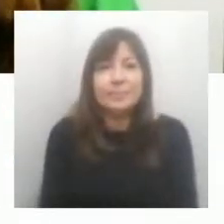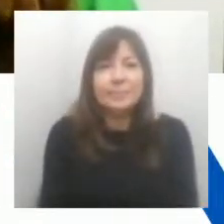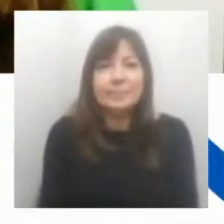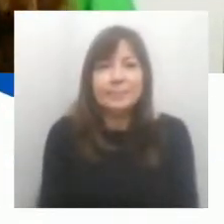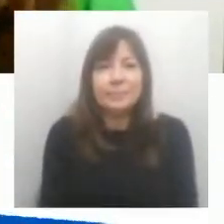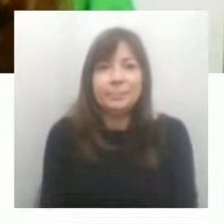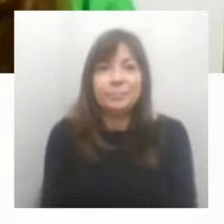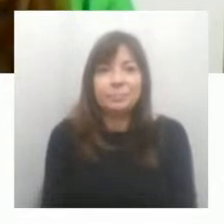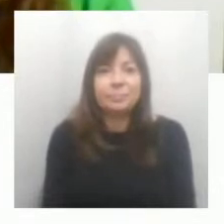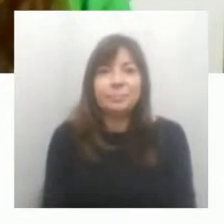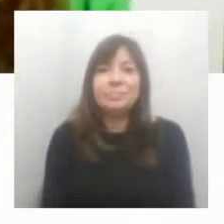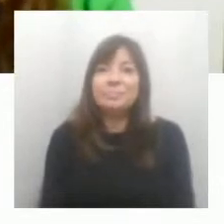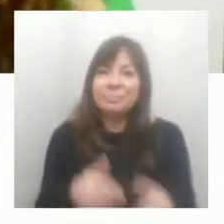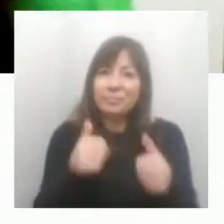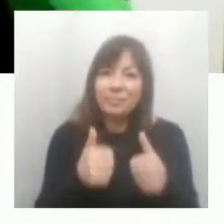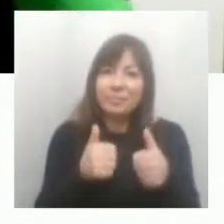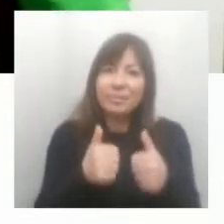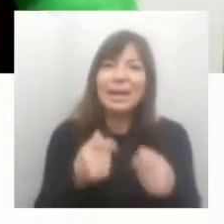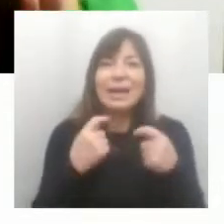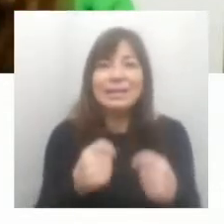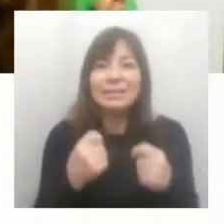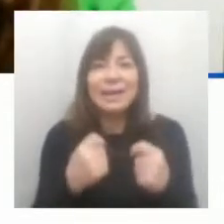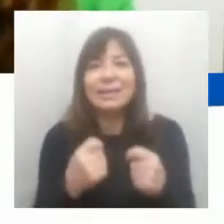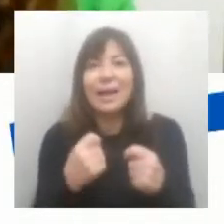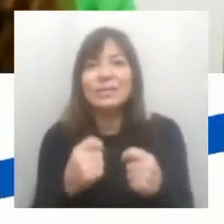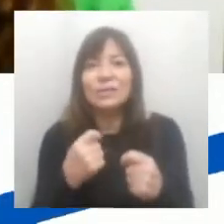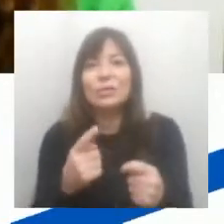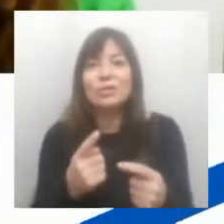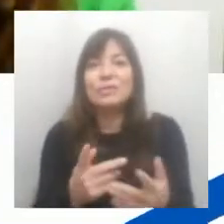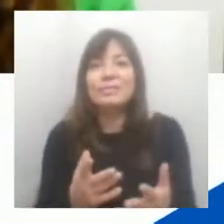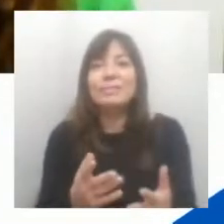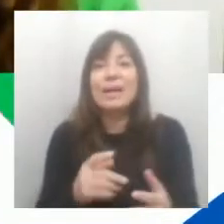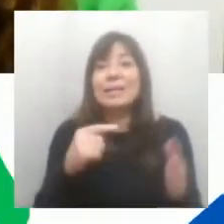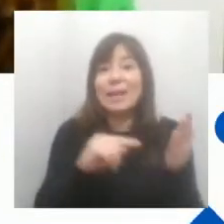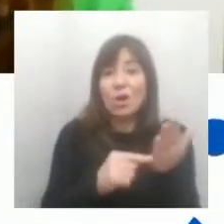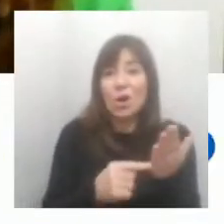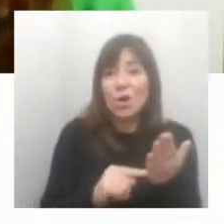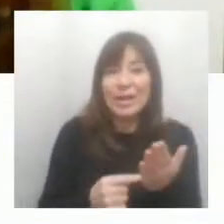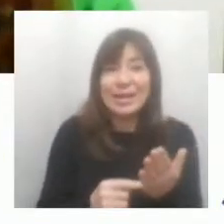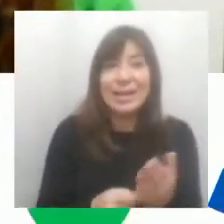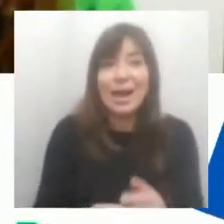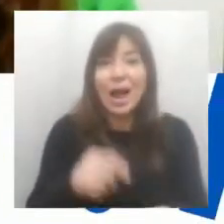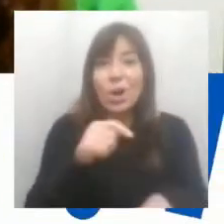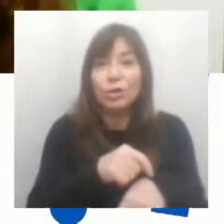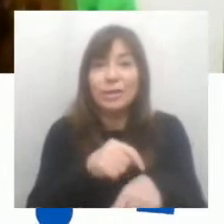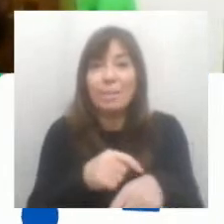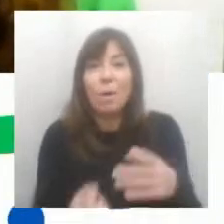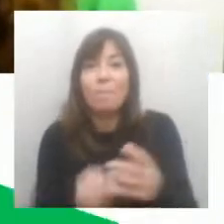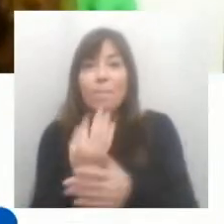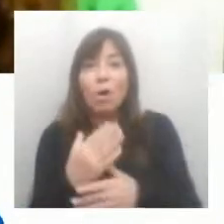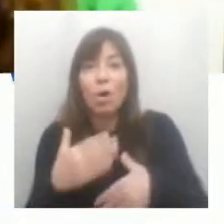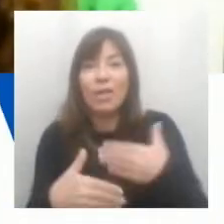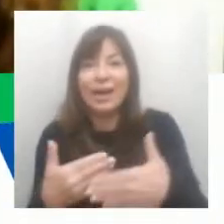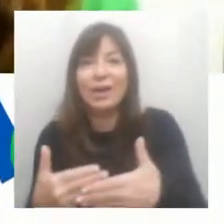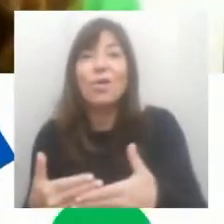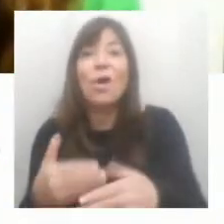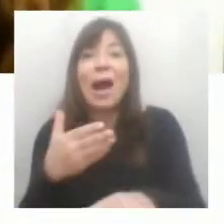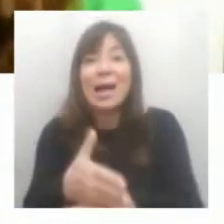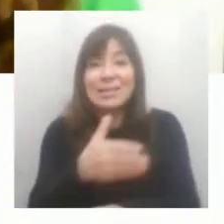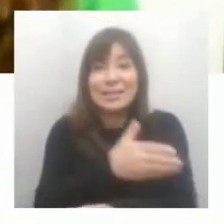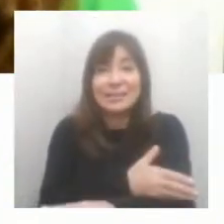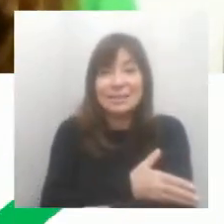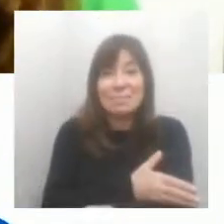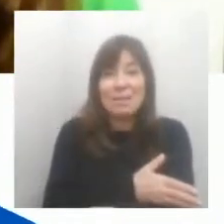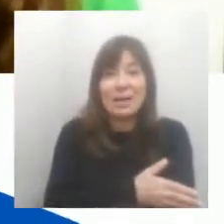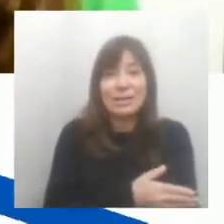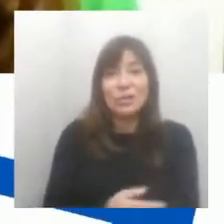Por supuesto, Marcelo, siempre tratando de estar a la altura de la tecnología, a la altura de los tiempos, y anticipándonos también a una condición